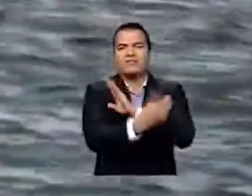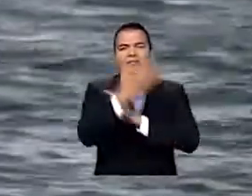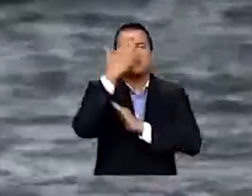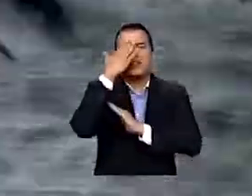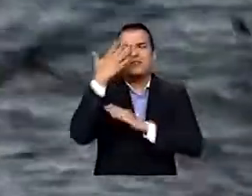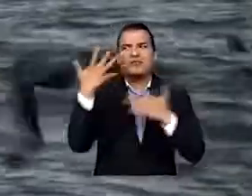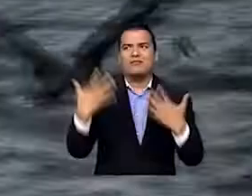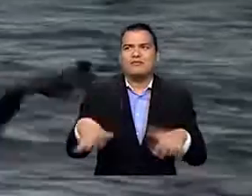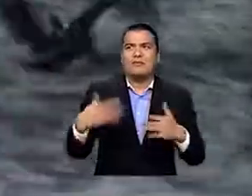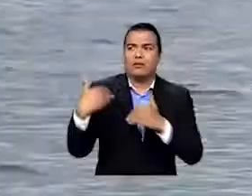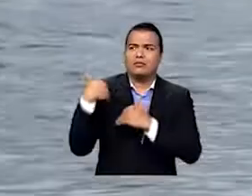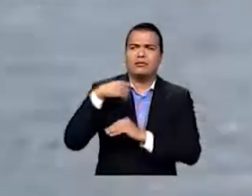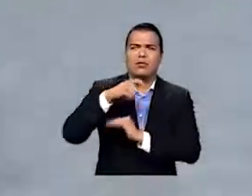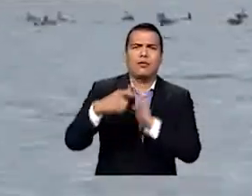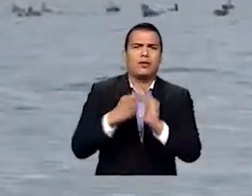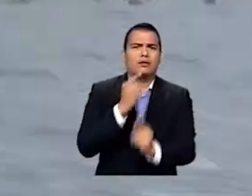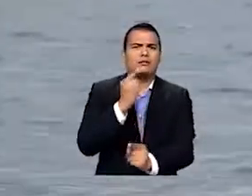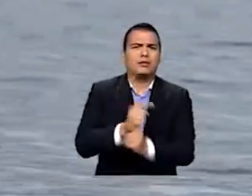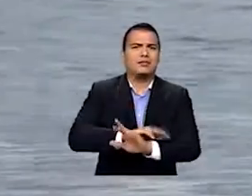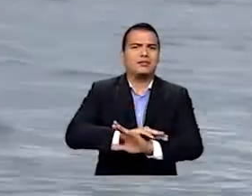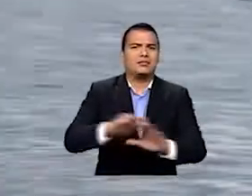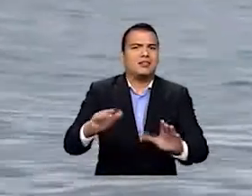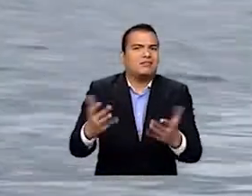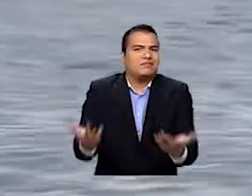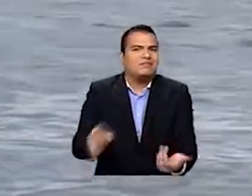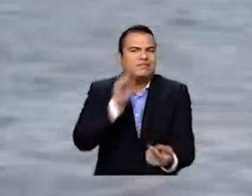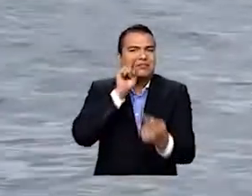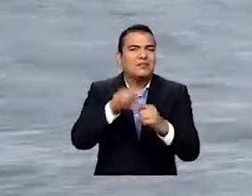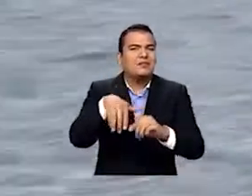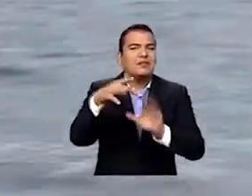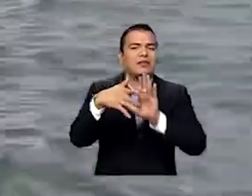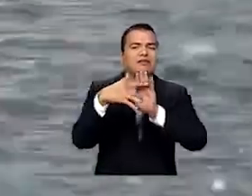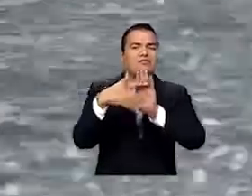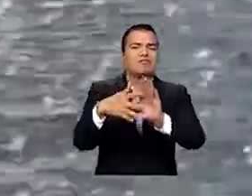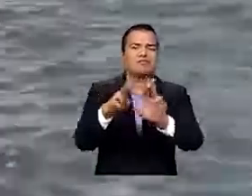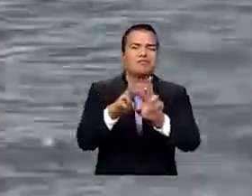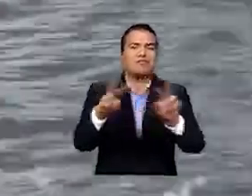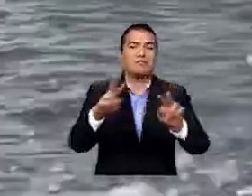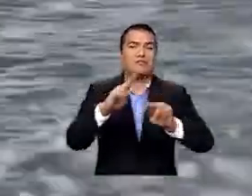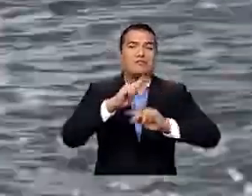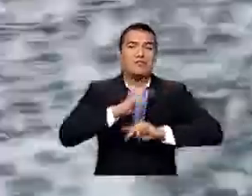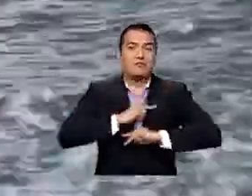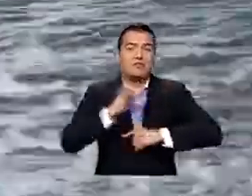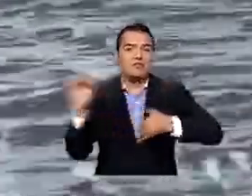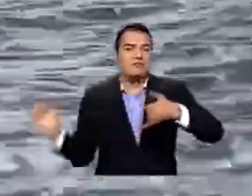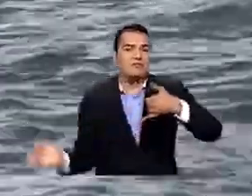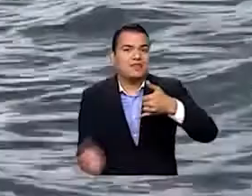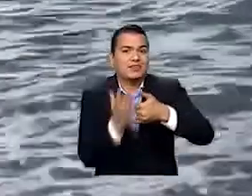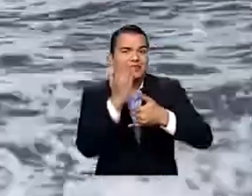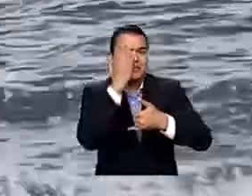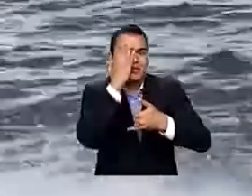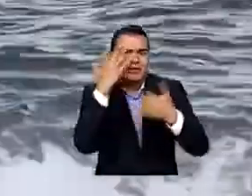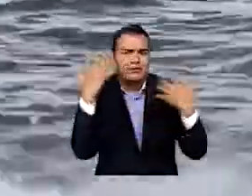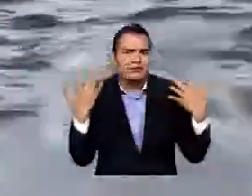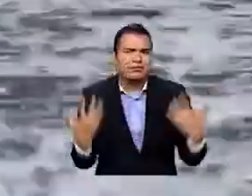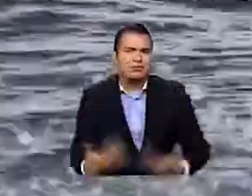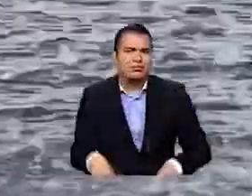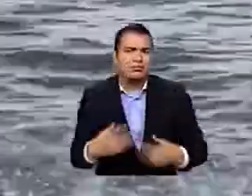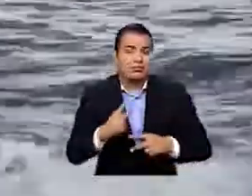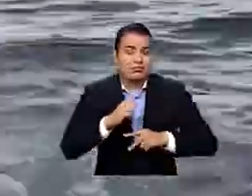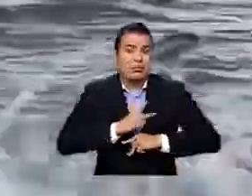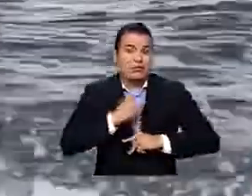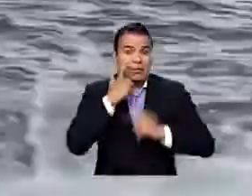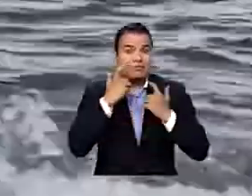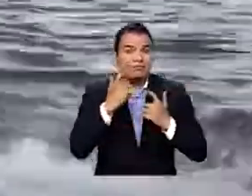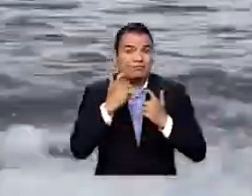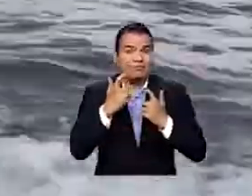cumplido y con el firme propósito de dar a conocer nuestra biodiversidad y riqueza para reconocer y valorar lo que aún